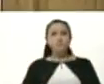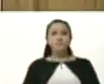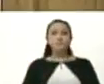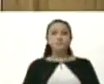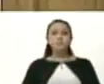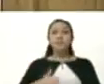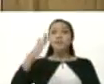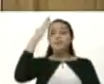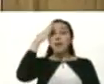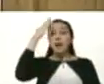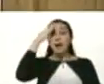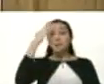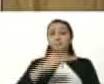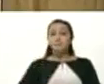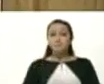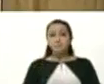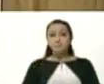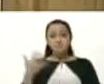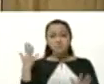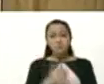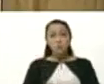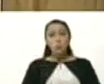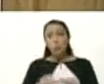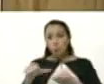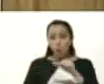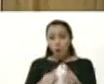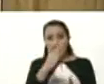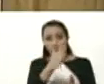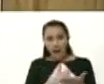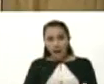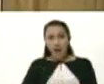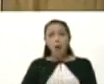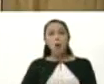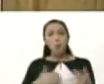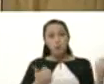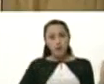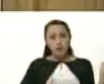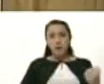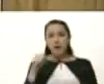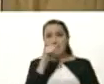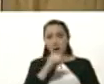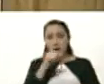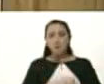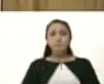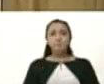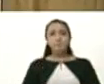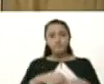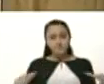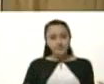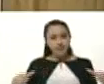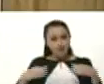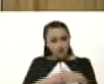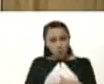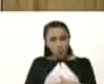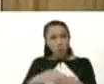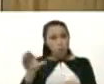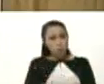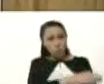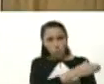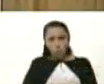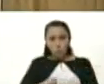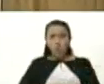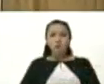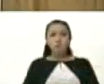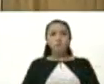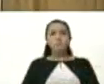considerando que durante medio siglo de interpretación creadora, Serenata Guayanesa ha